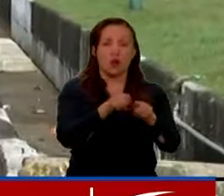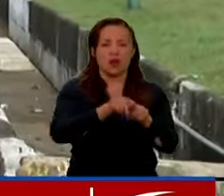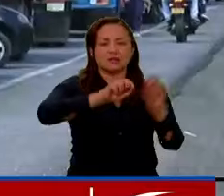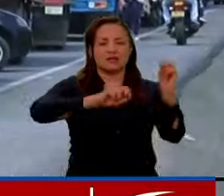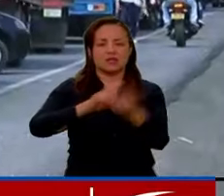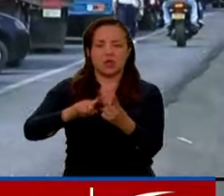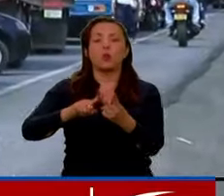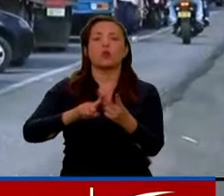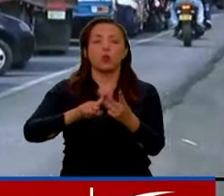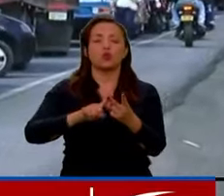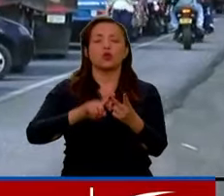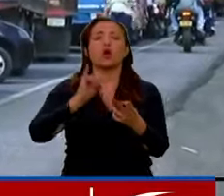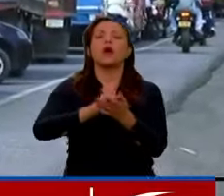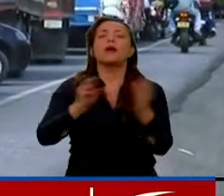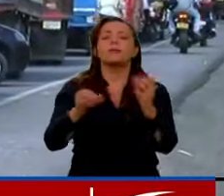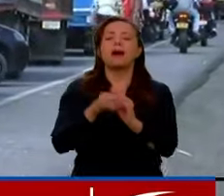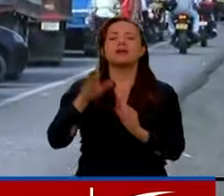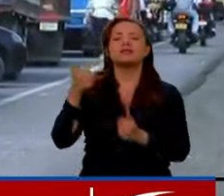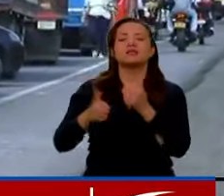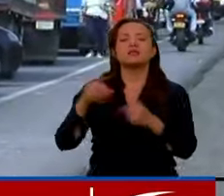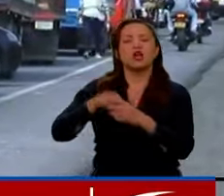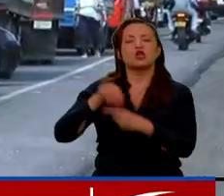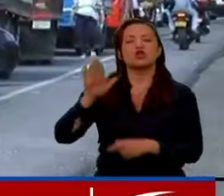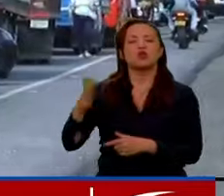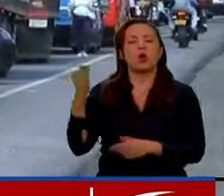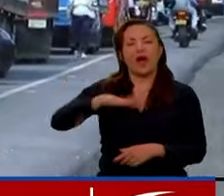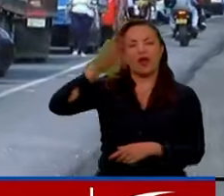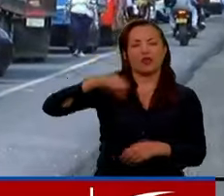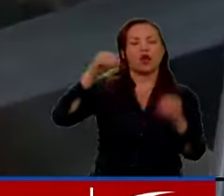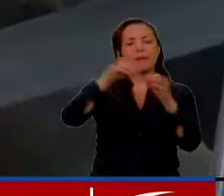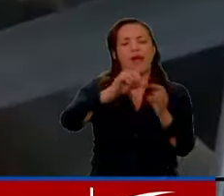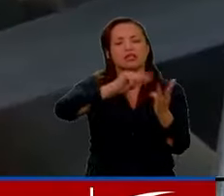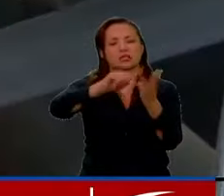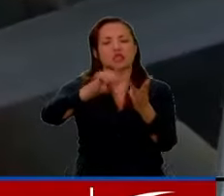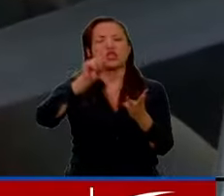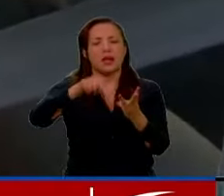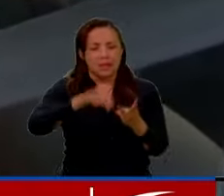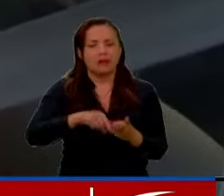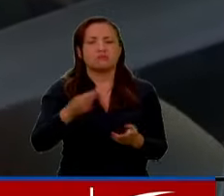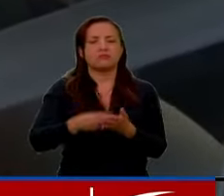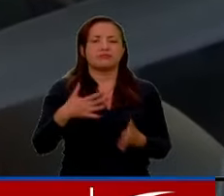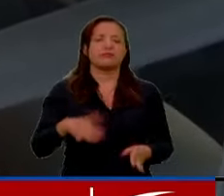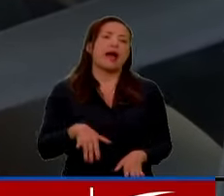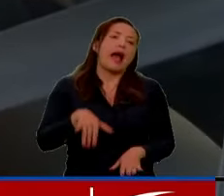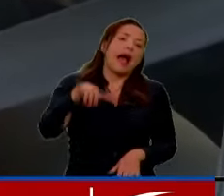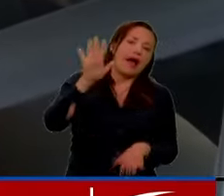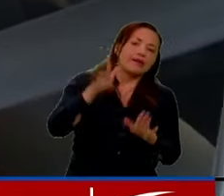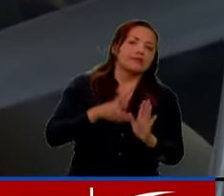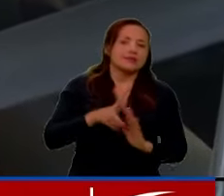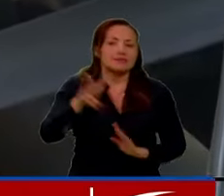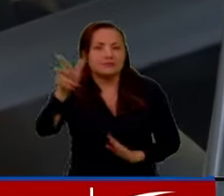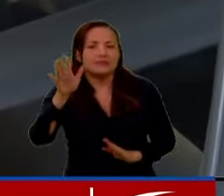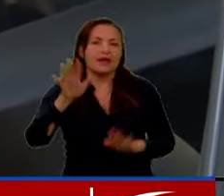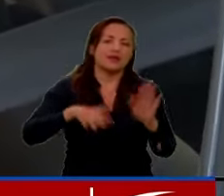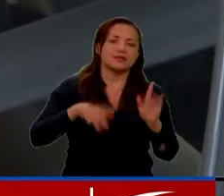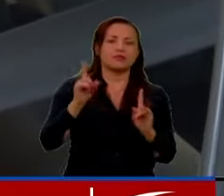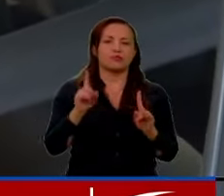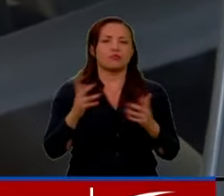en Antioquia, que ahora tiene una tarifa de 20.600. Pues salir de vez en cuando. ¿Por qué?